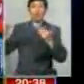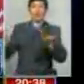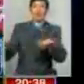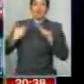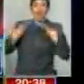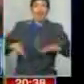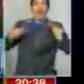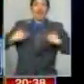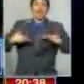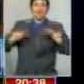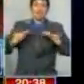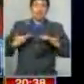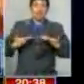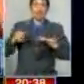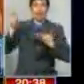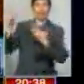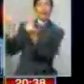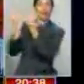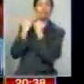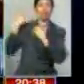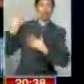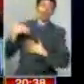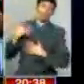es importante el apoyo de la gente.